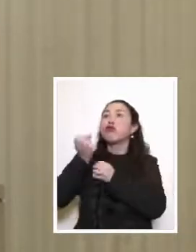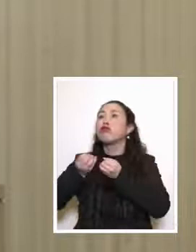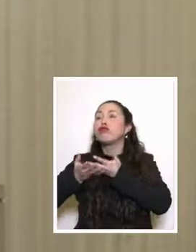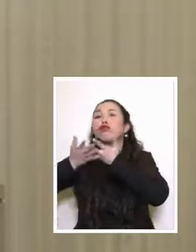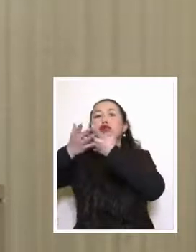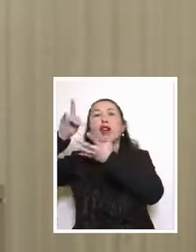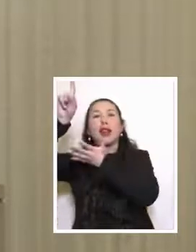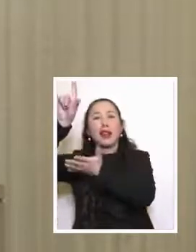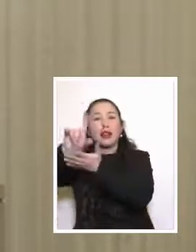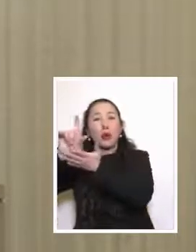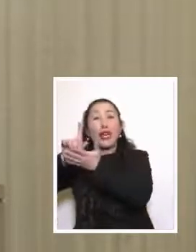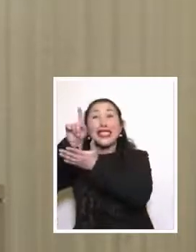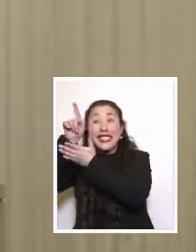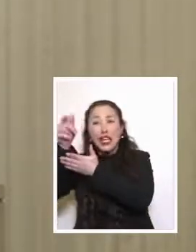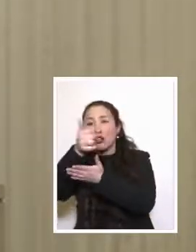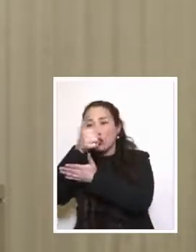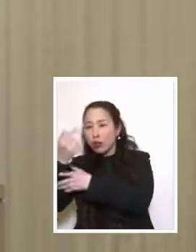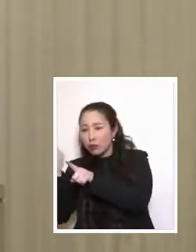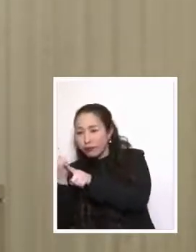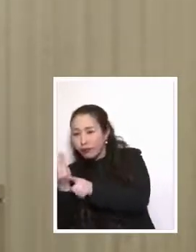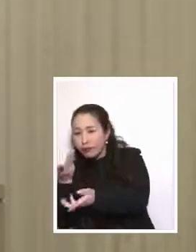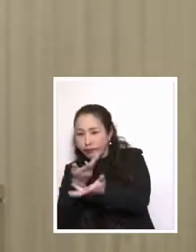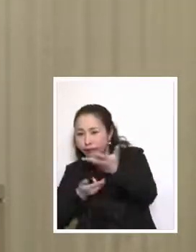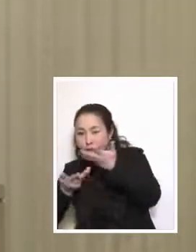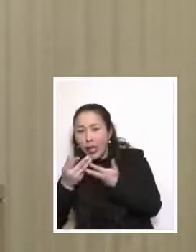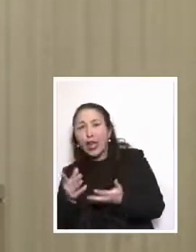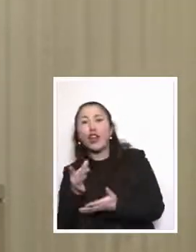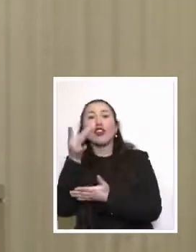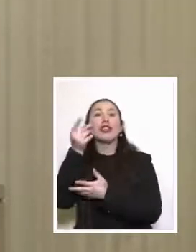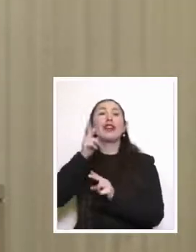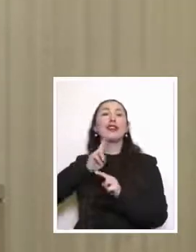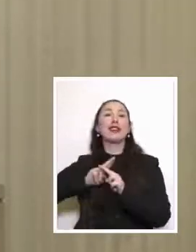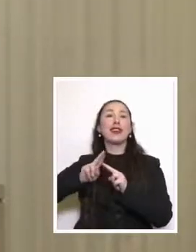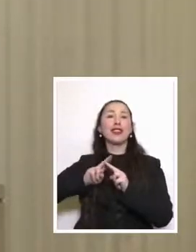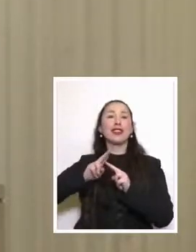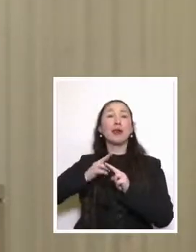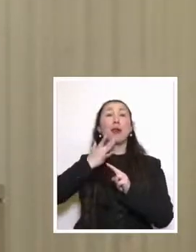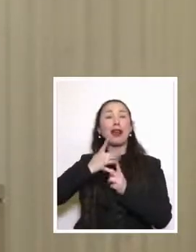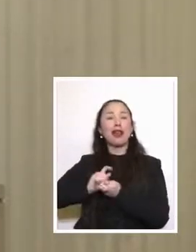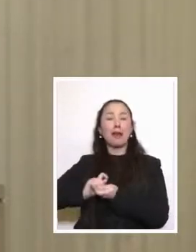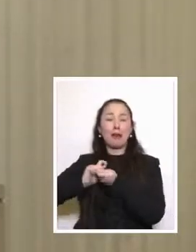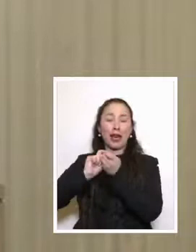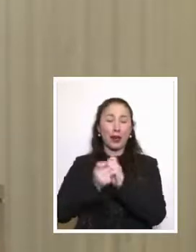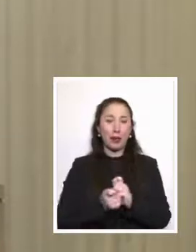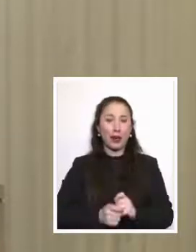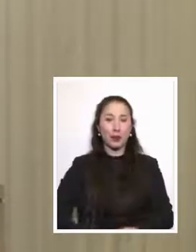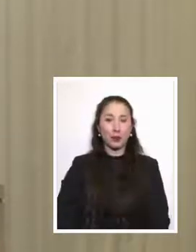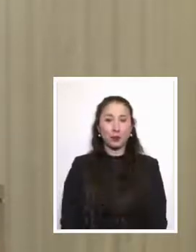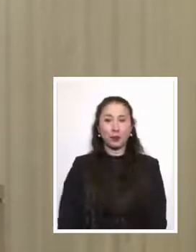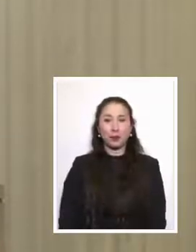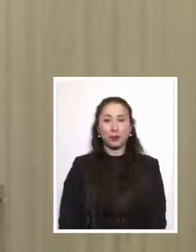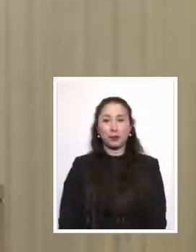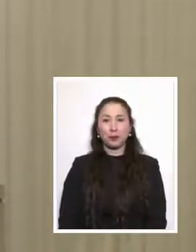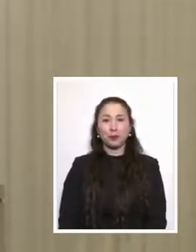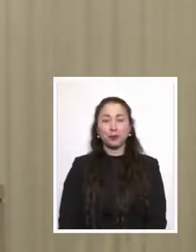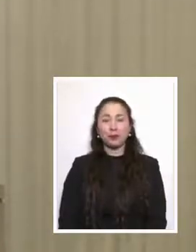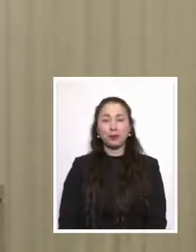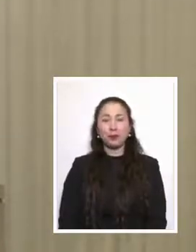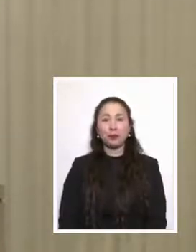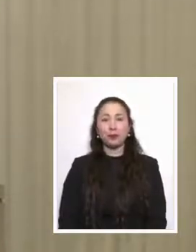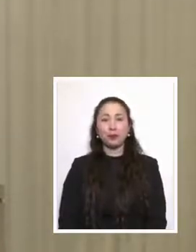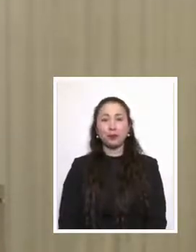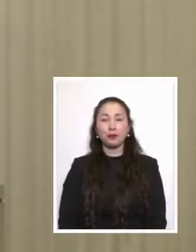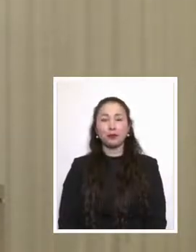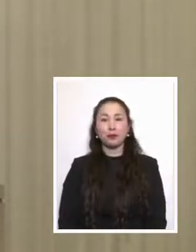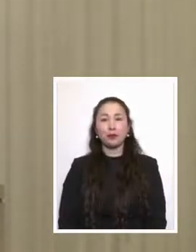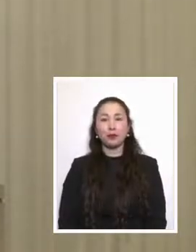todos también buscar esas respuestas para esta educación transformativa. Bueno, y la novedad,